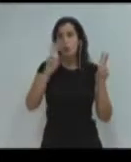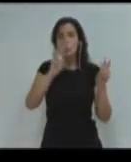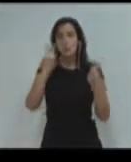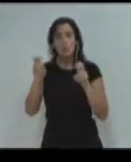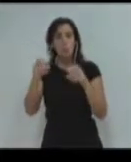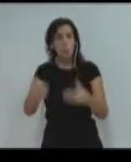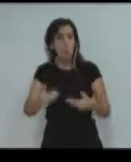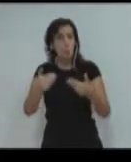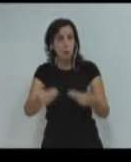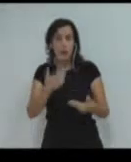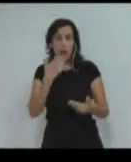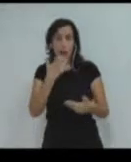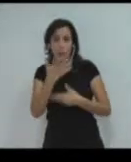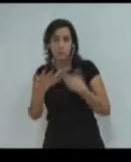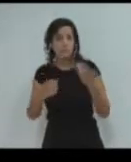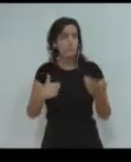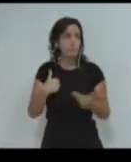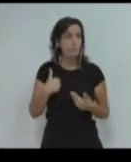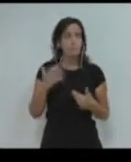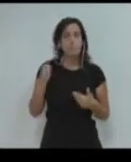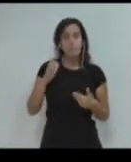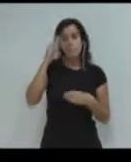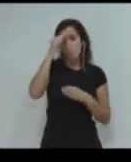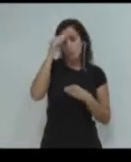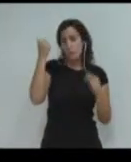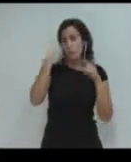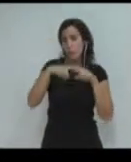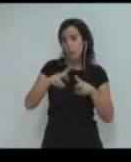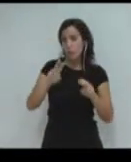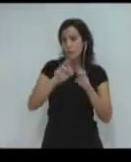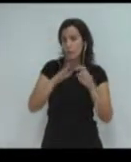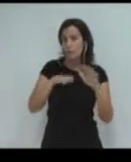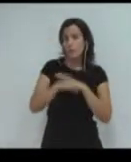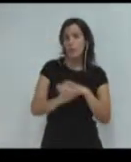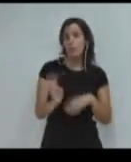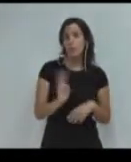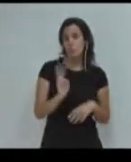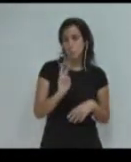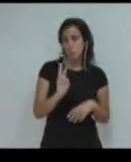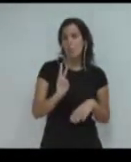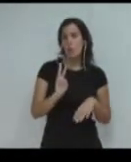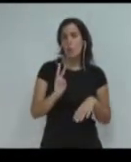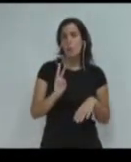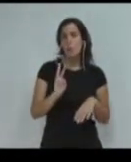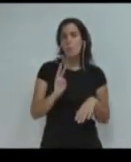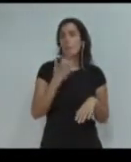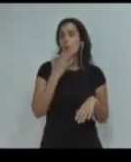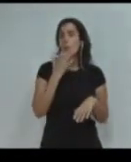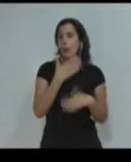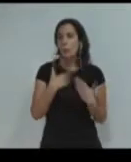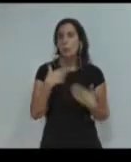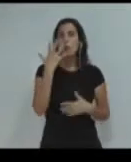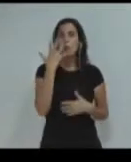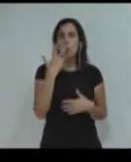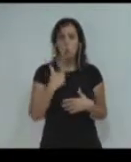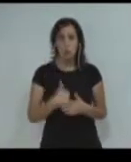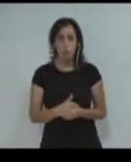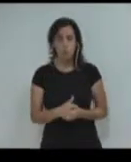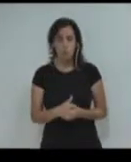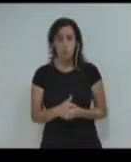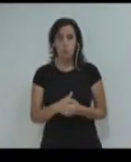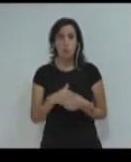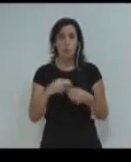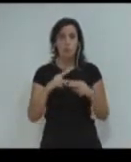Claro. Se nos están olvidando varias características Venga. de la accesibilidad del Word Venga, para venga. hacer un y es, por ejemplo, el color, los